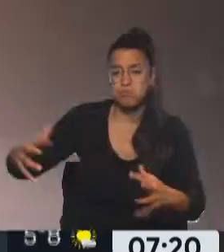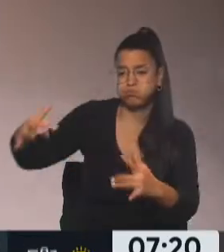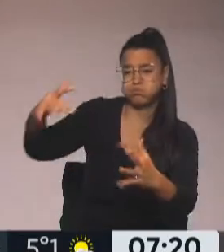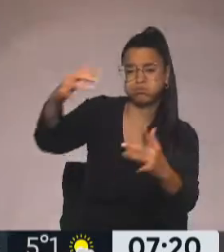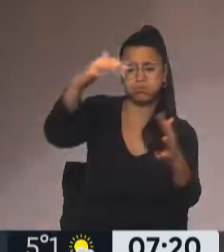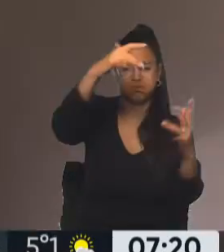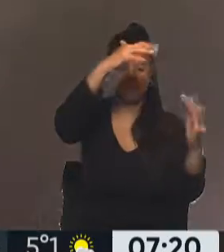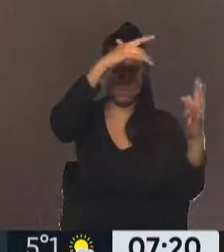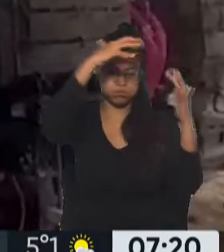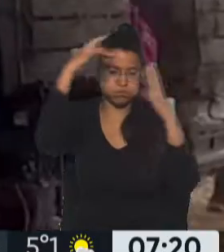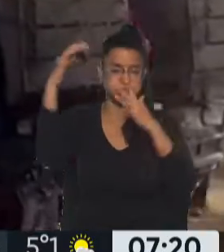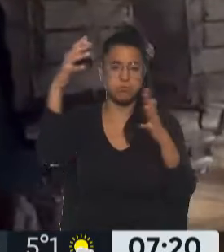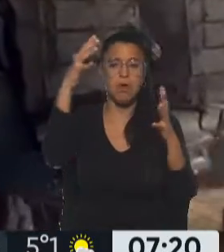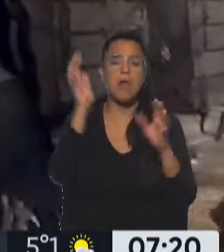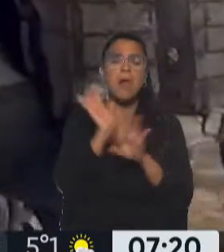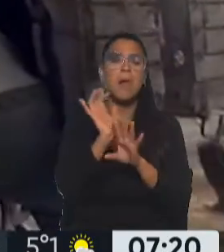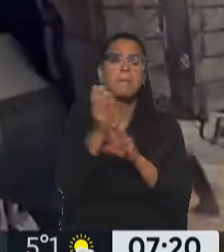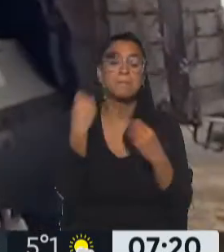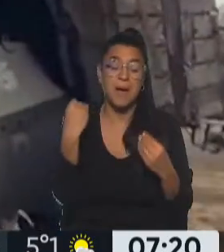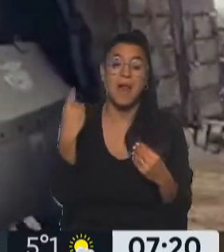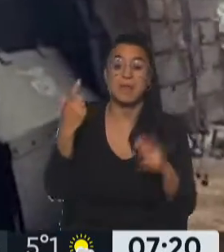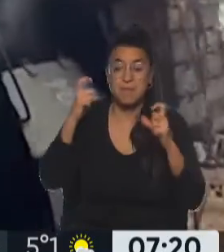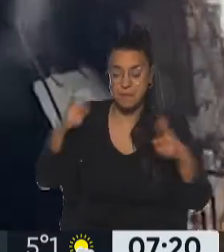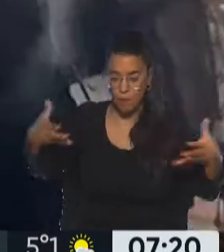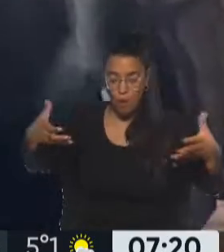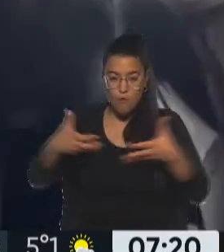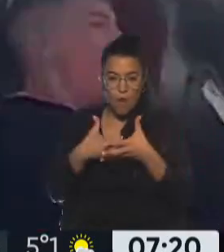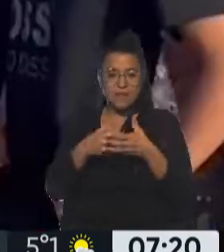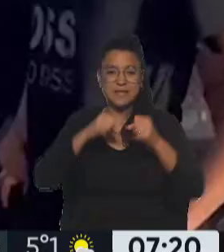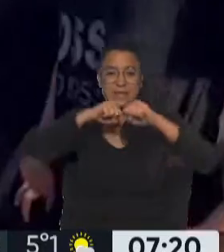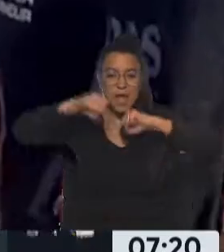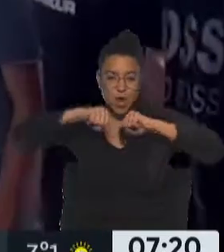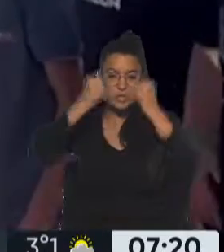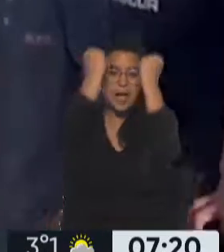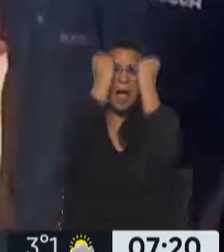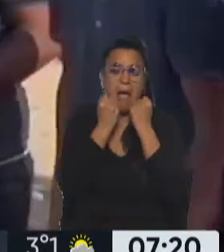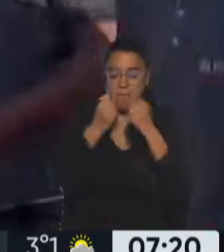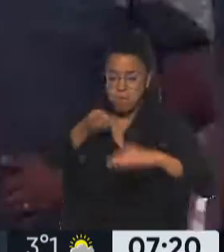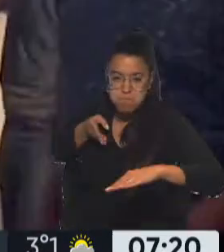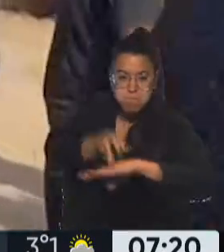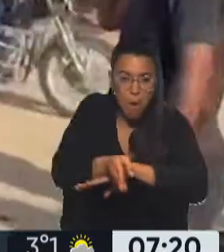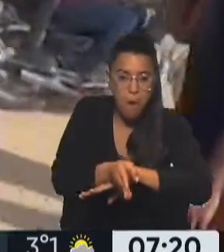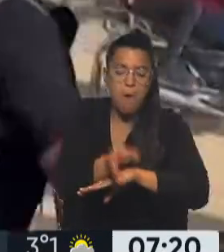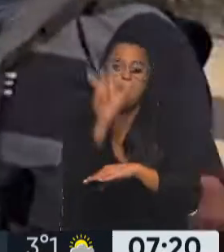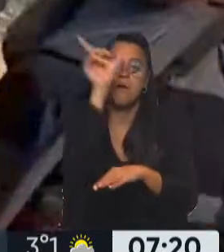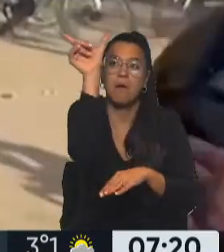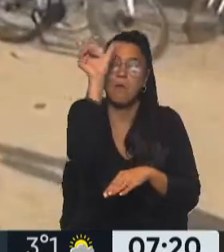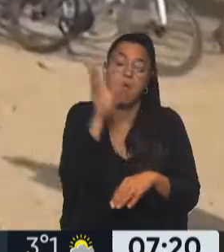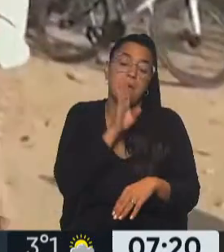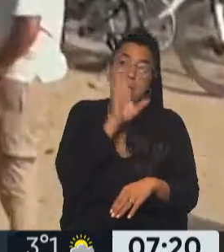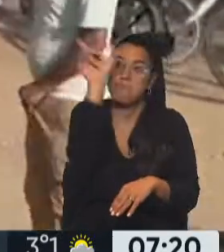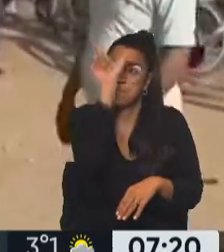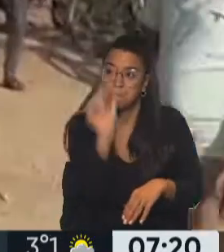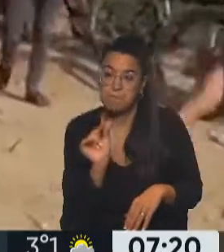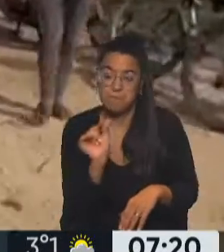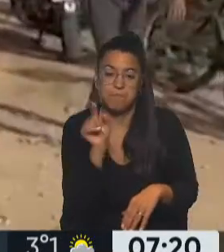para permitir que las fuerzas terroristas del Hamás irrumpan en el límite israelí